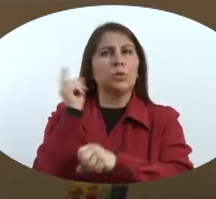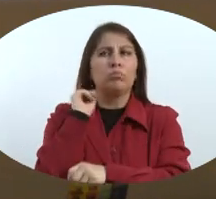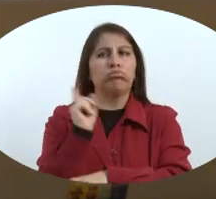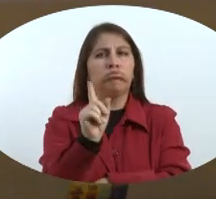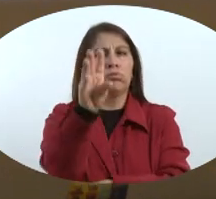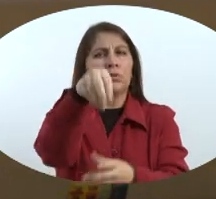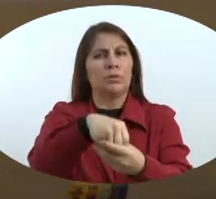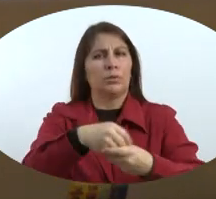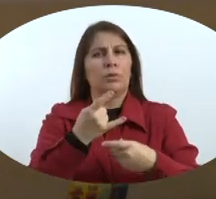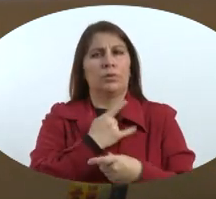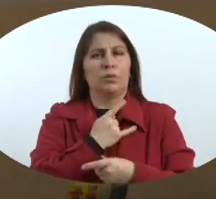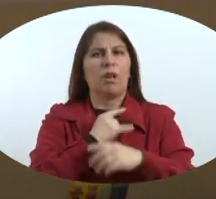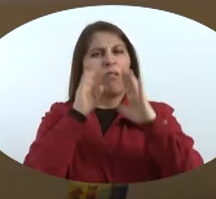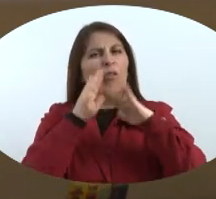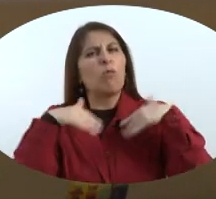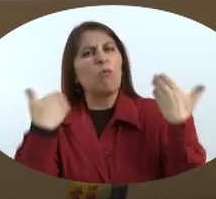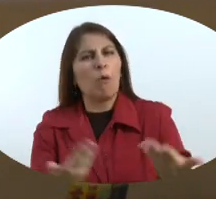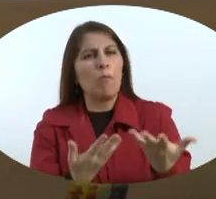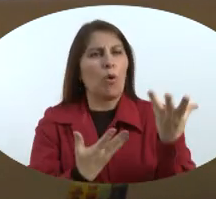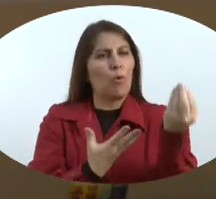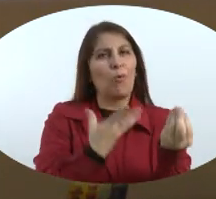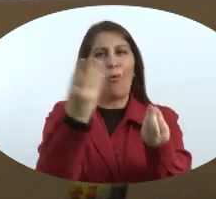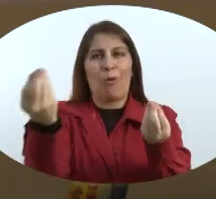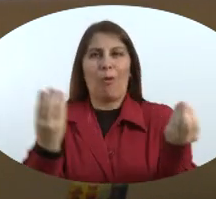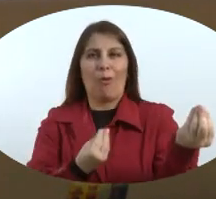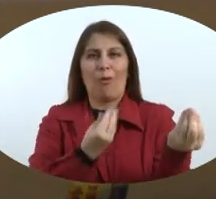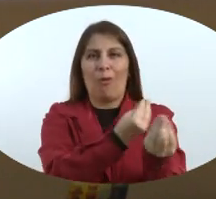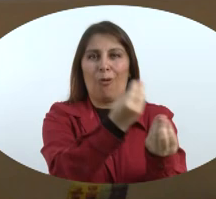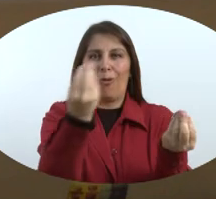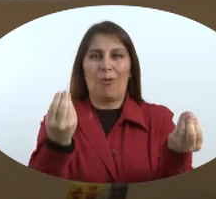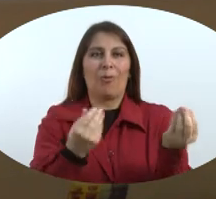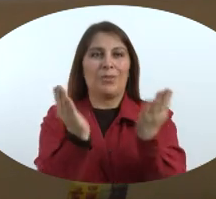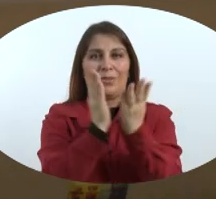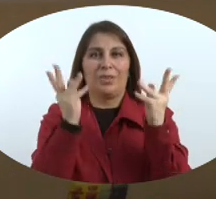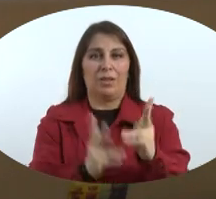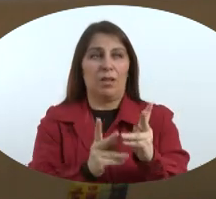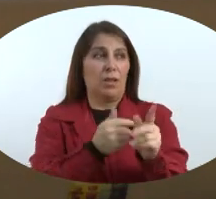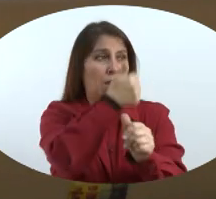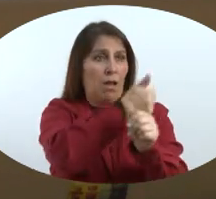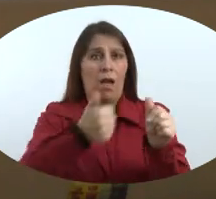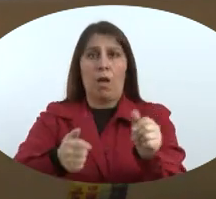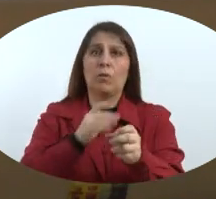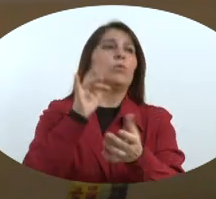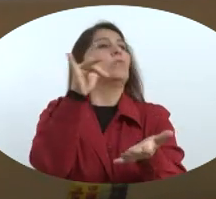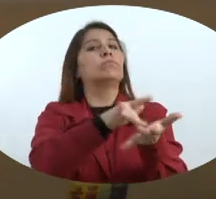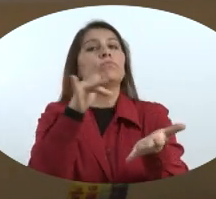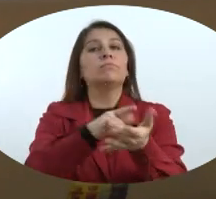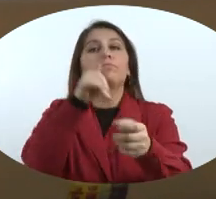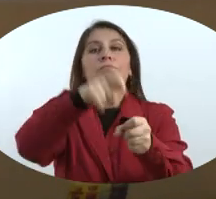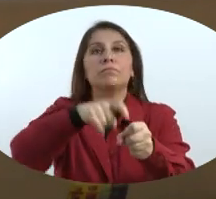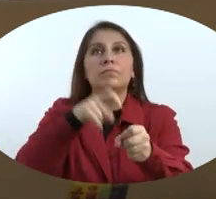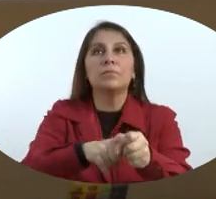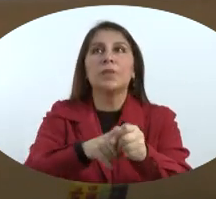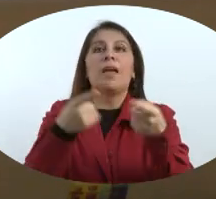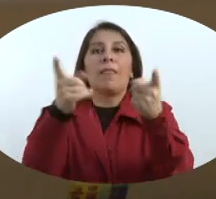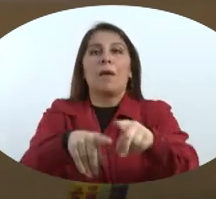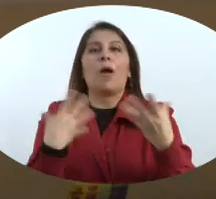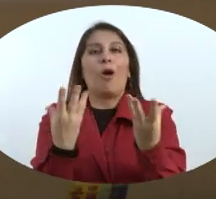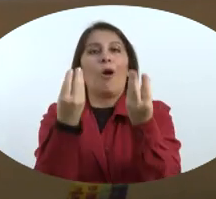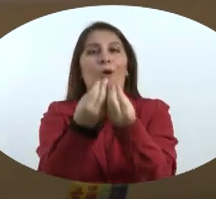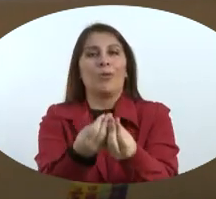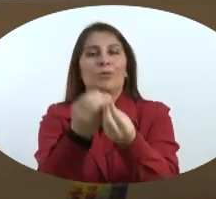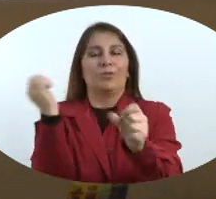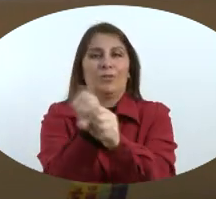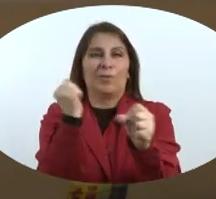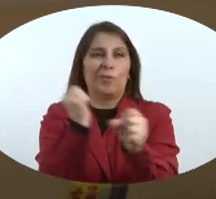al interior de la universidad por medio de las organizaciones estudiantiles a las cuales cada uno pertenecemos por medio de los colectivos de trabajo